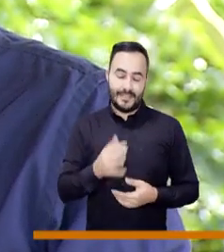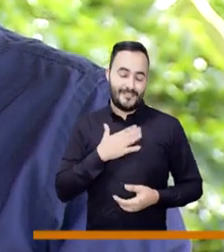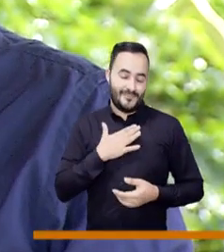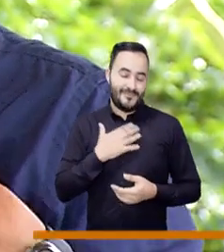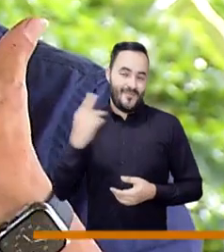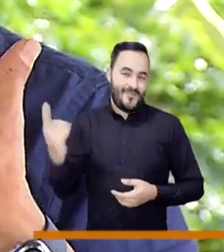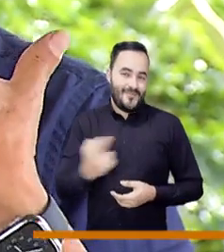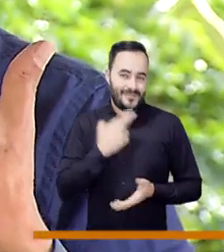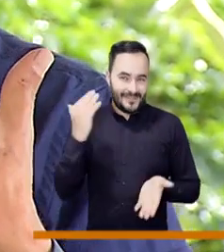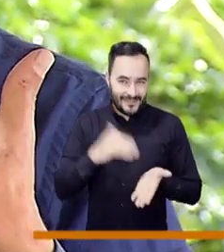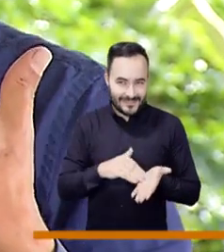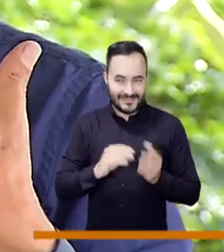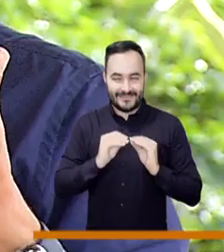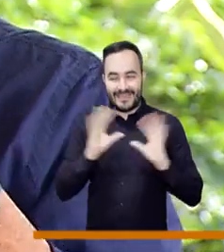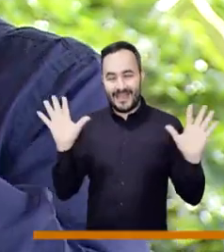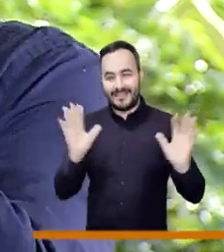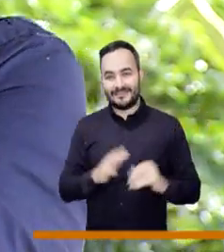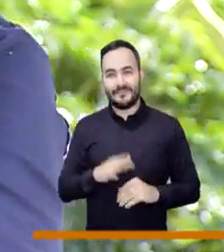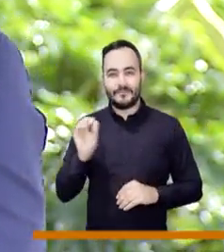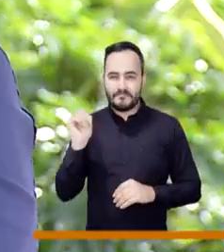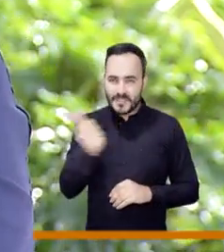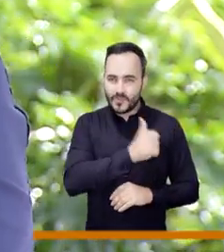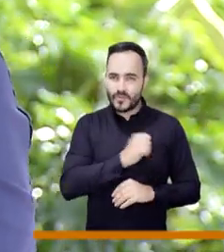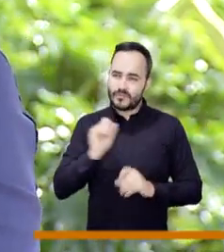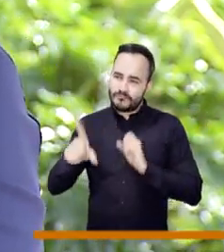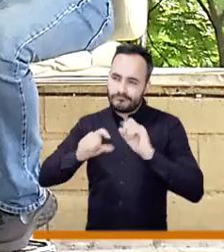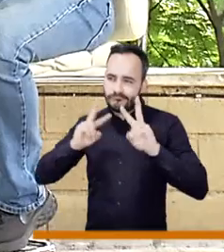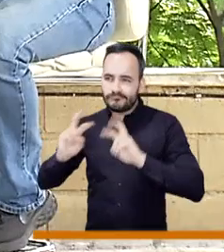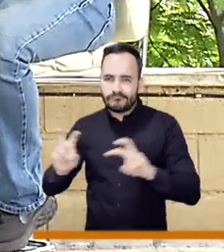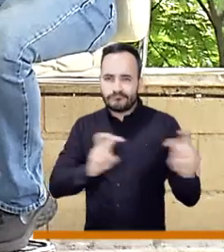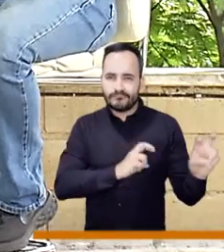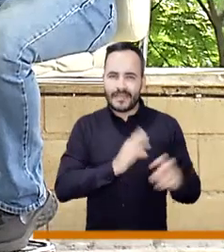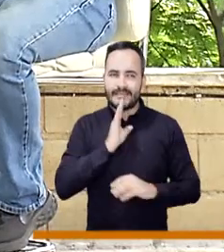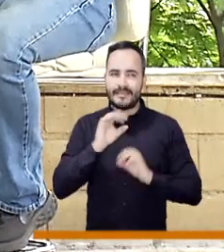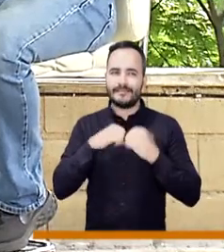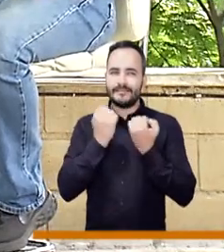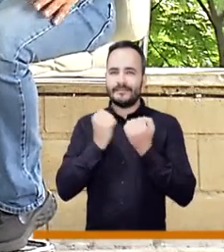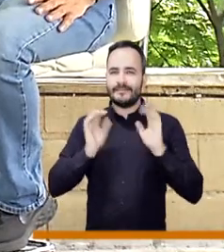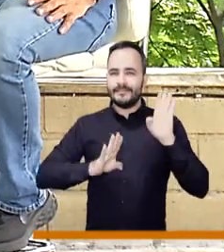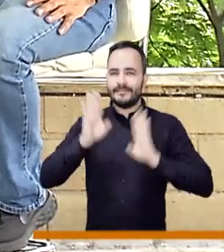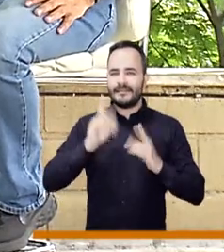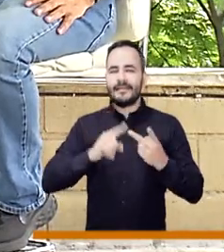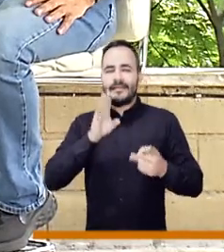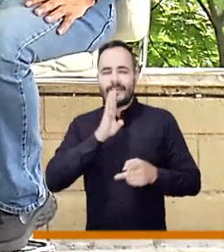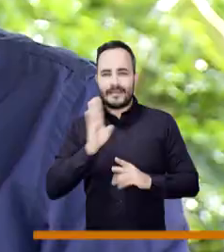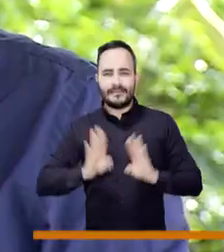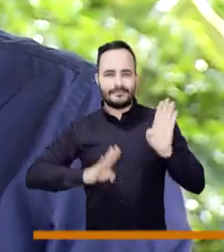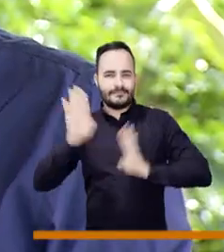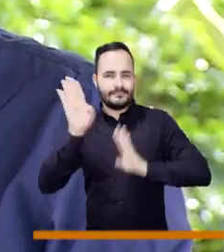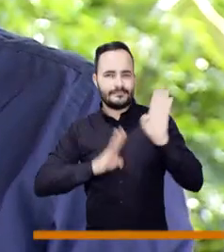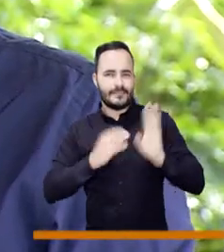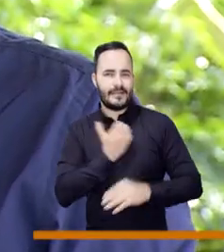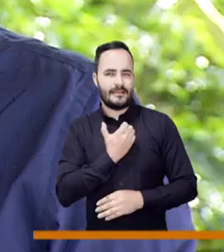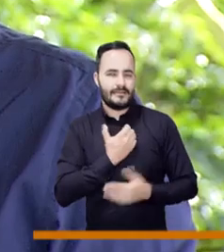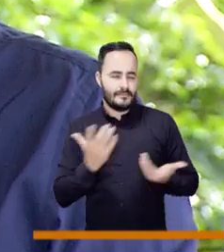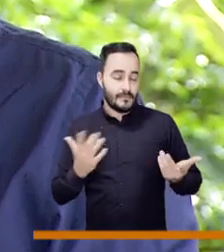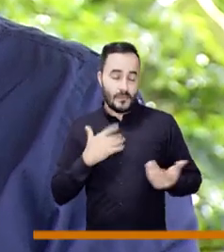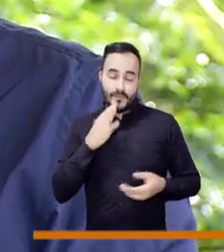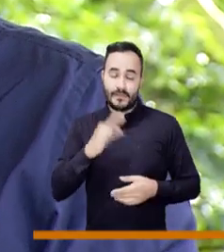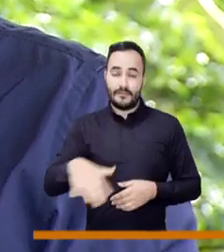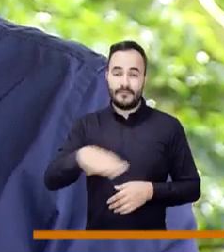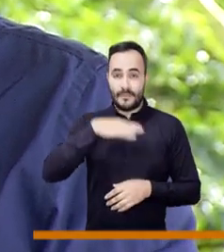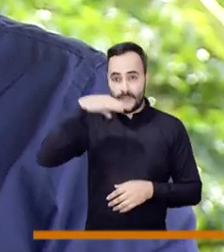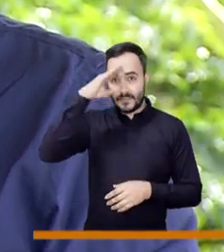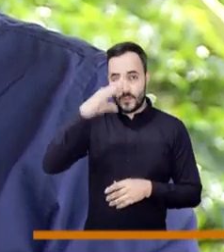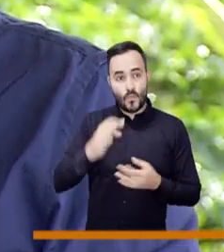alguna manera, que la gente también averigüe quiénes son los candidatos. A mí me parece que esta ciudad, en un momento tan importante,